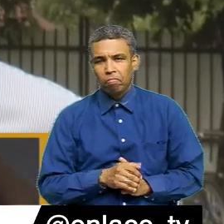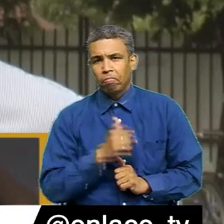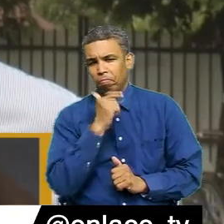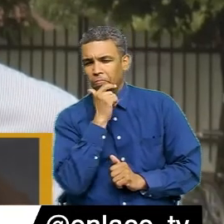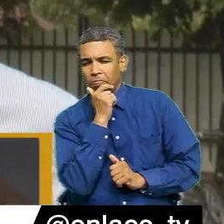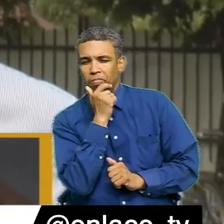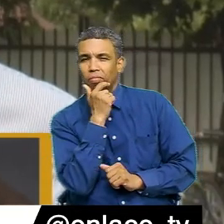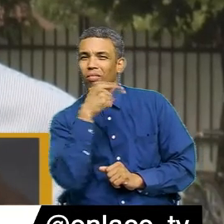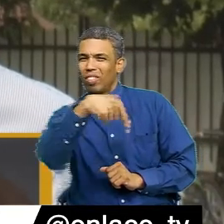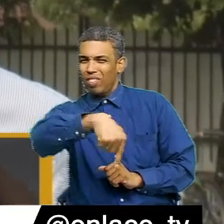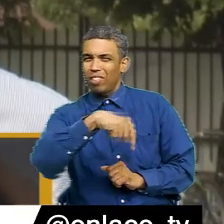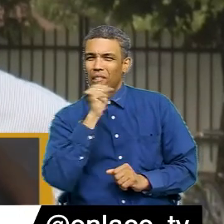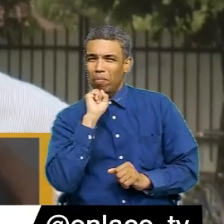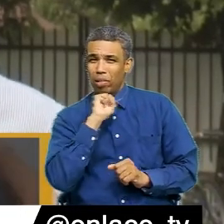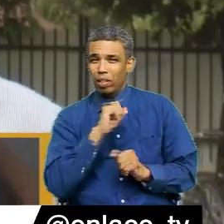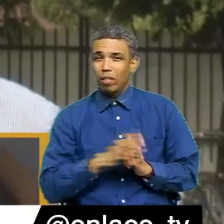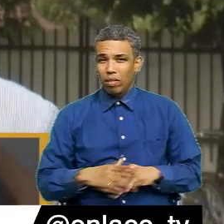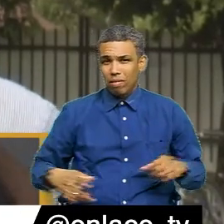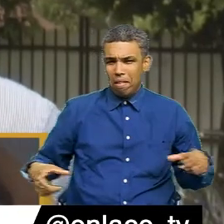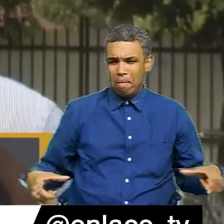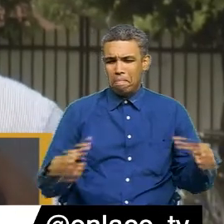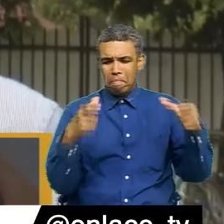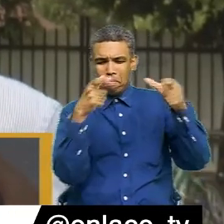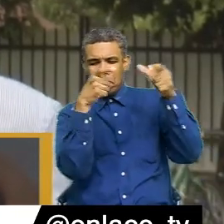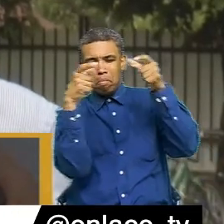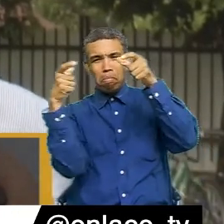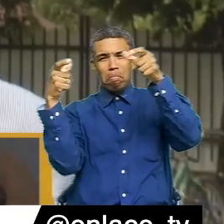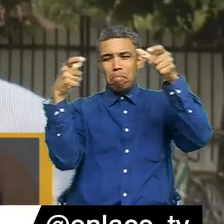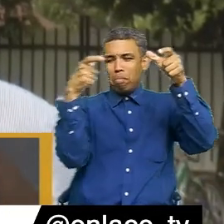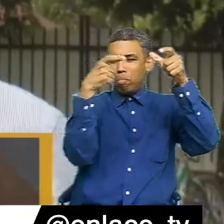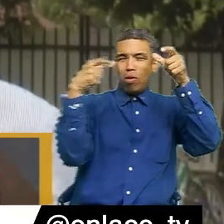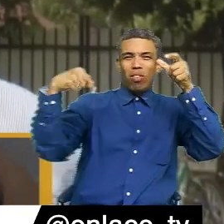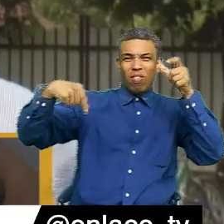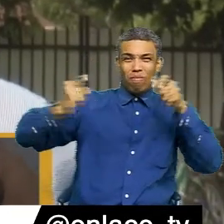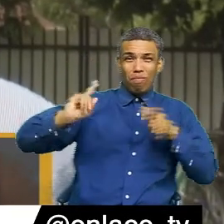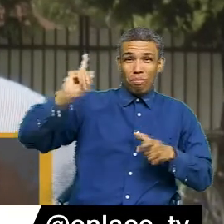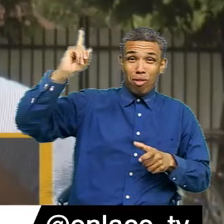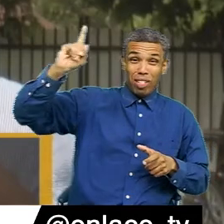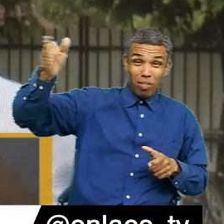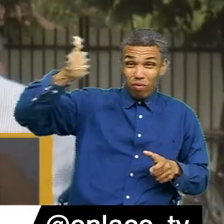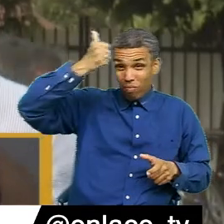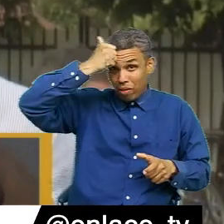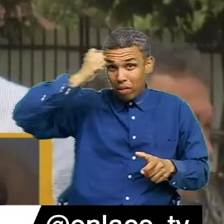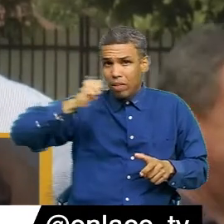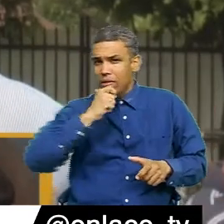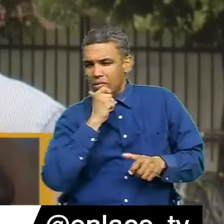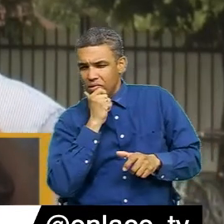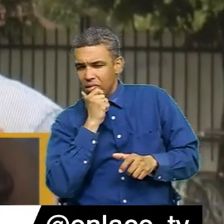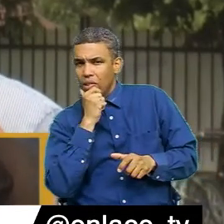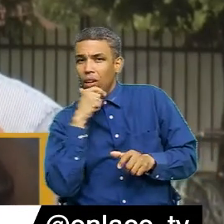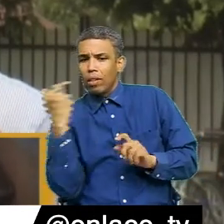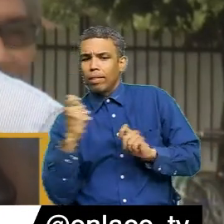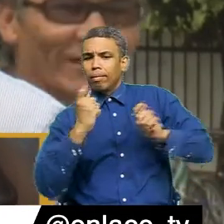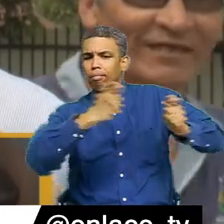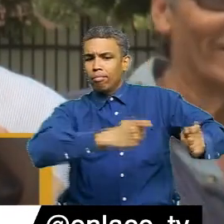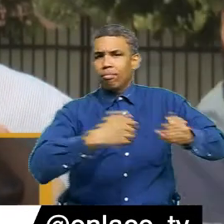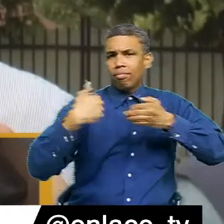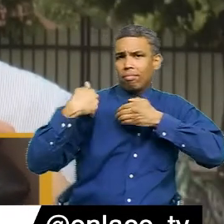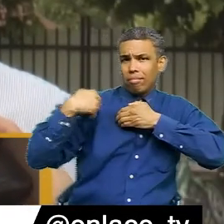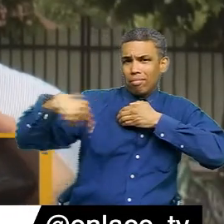comisión del Congreso de la República que le hace seguimiento al cumplimiento, la ejecución de la ley de víctimas y de la ley de restitución de